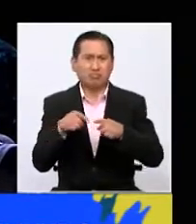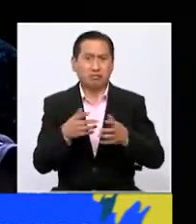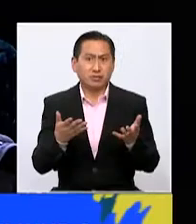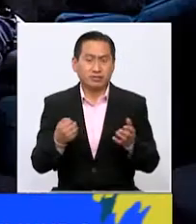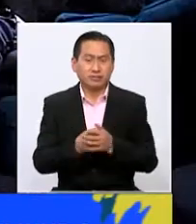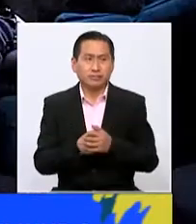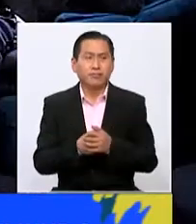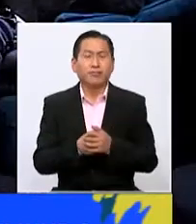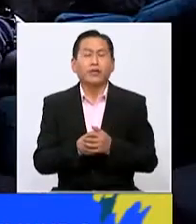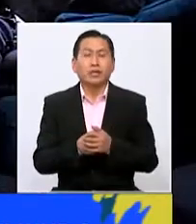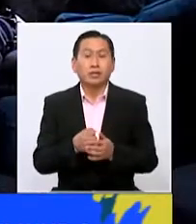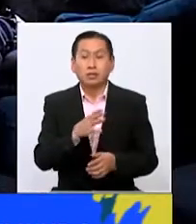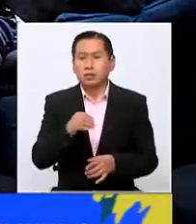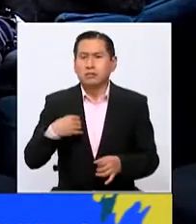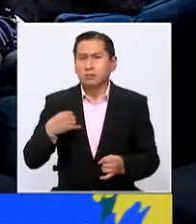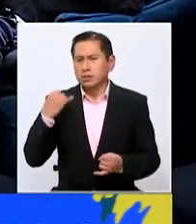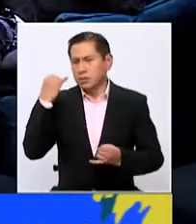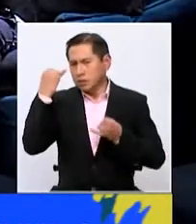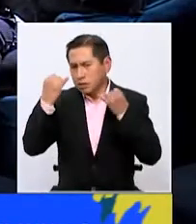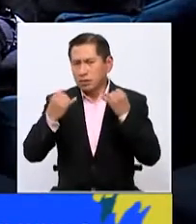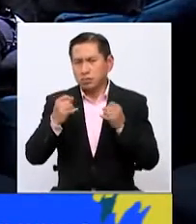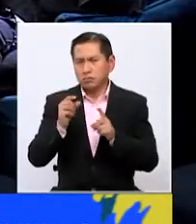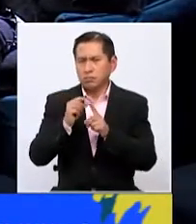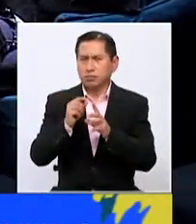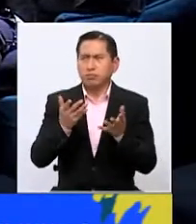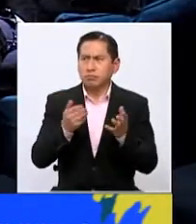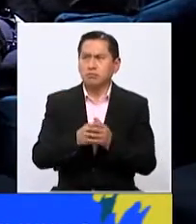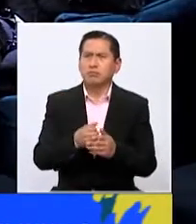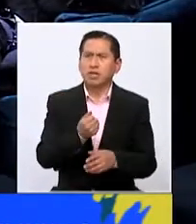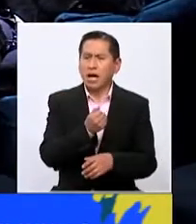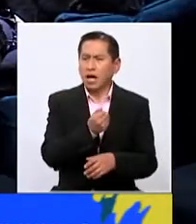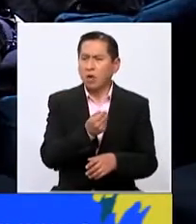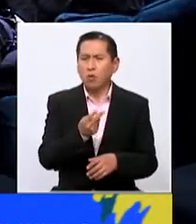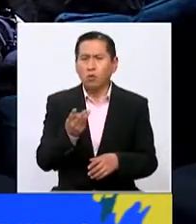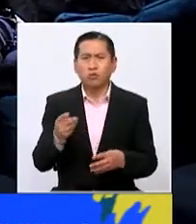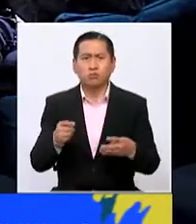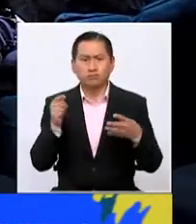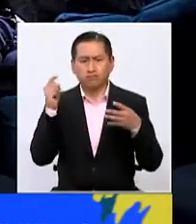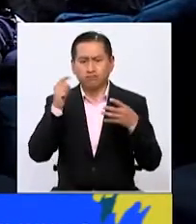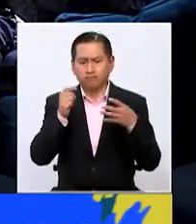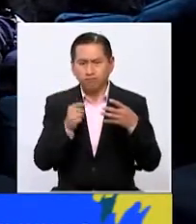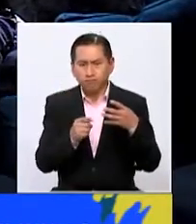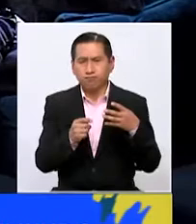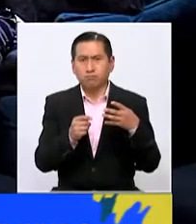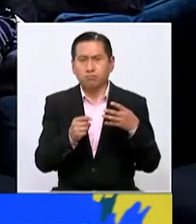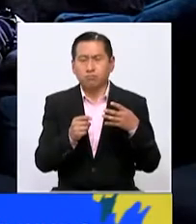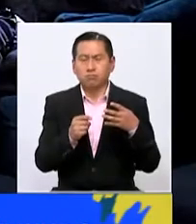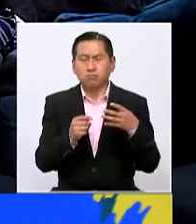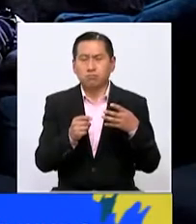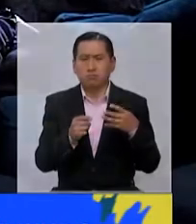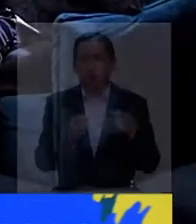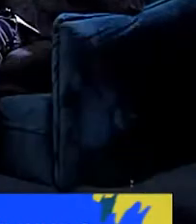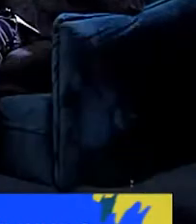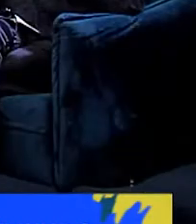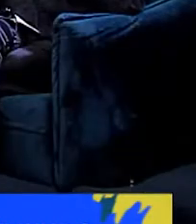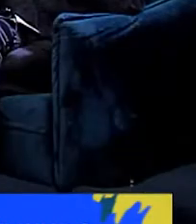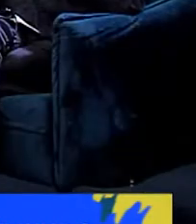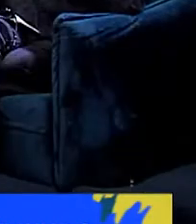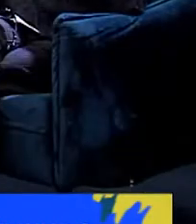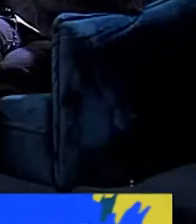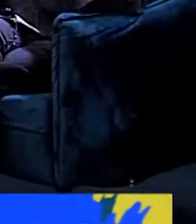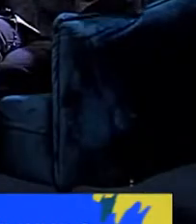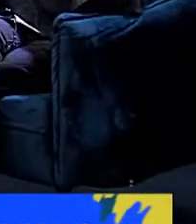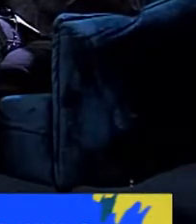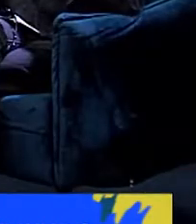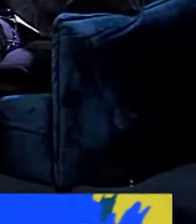Para seleccionar una idea, hay ciertos parámetros, uh-huh, de los cuales uno se orienta a través de